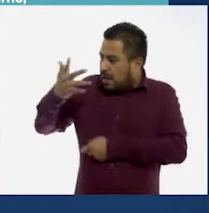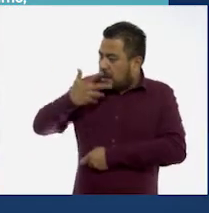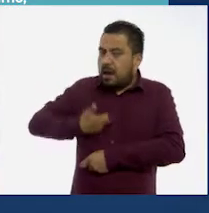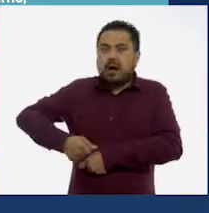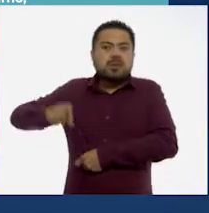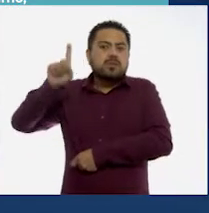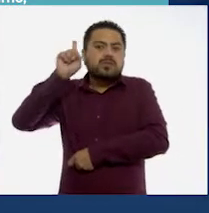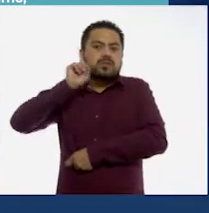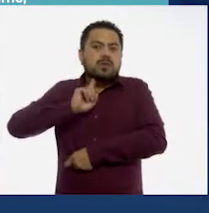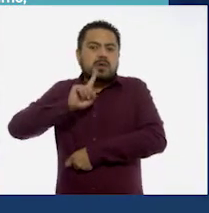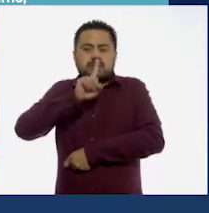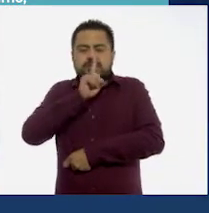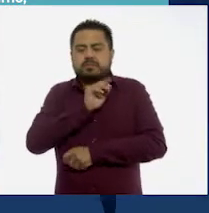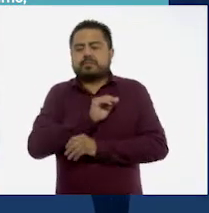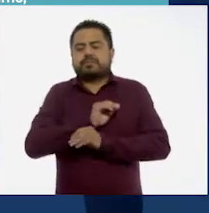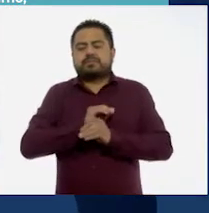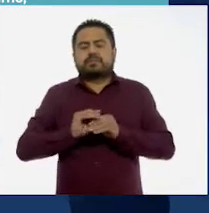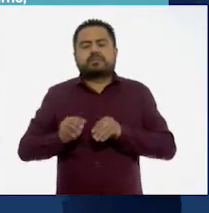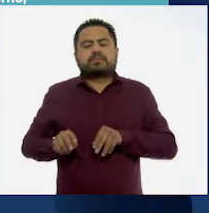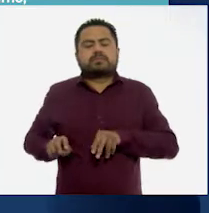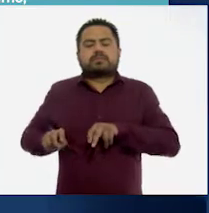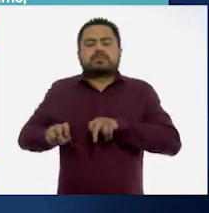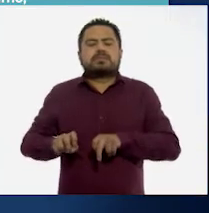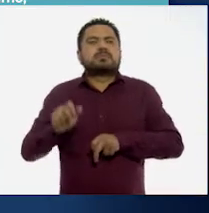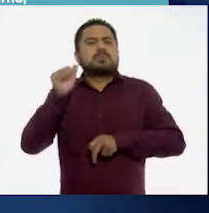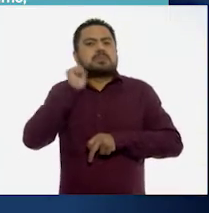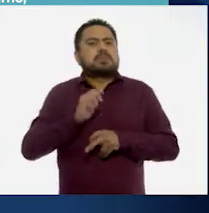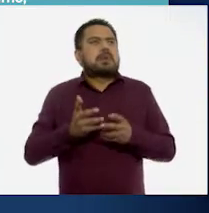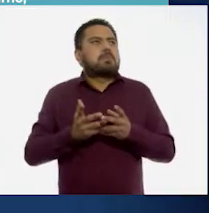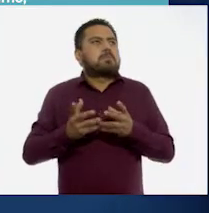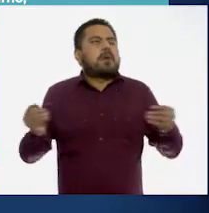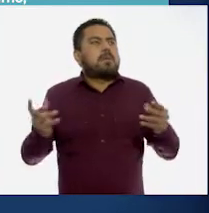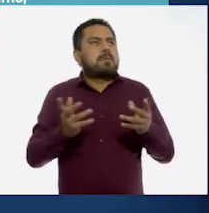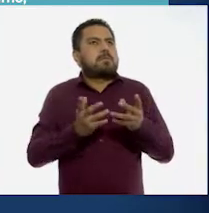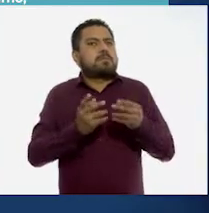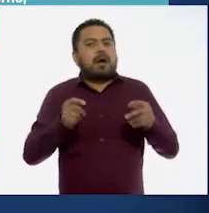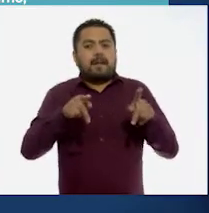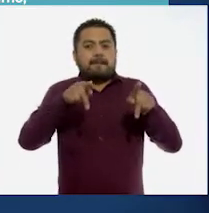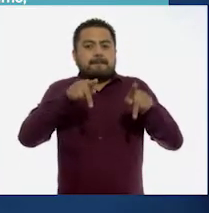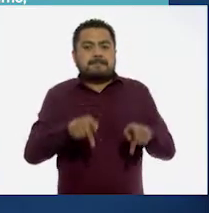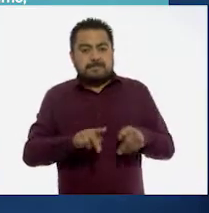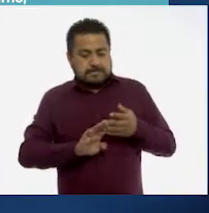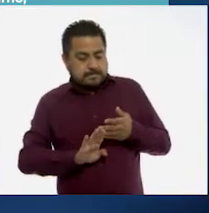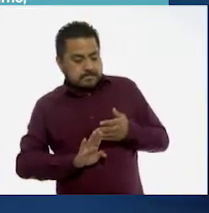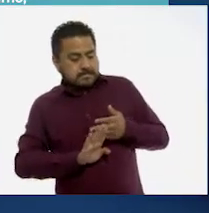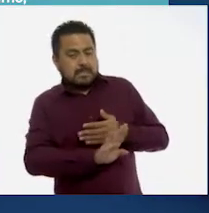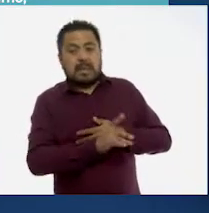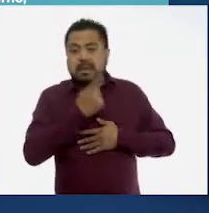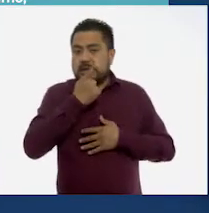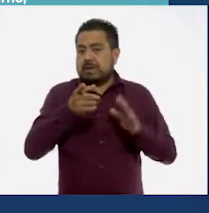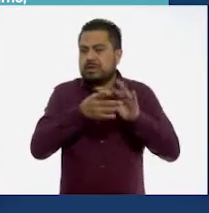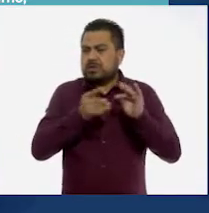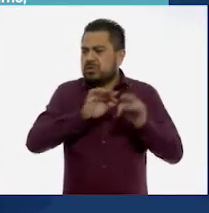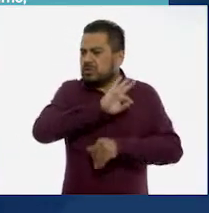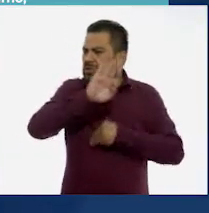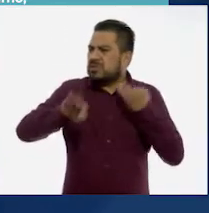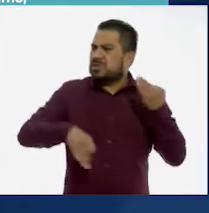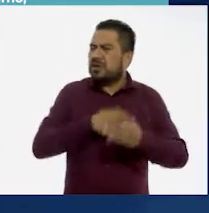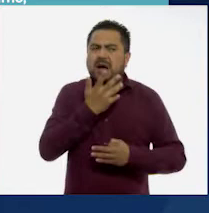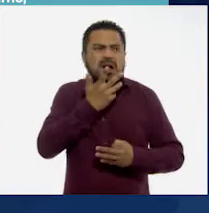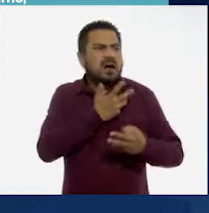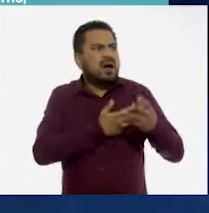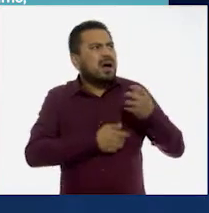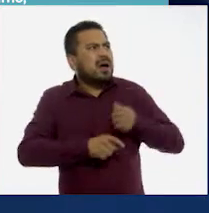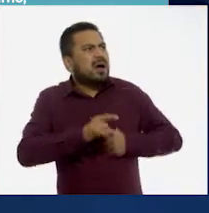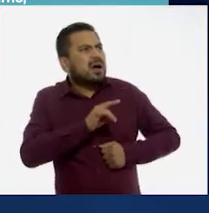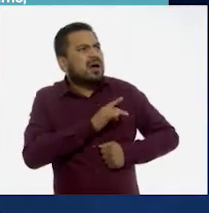mujer se quedaba muda todo el camino y siempre desaparecía frente al panteón. Se dice que todos estaban tan espantados que